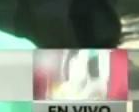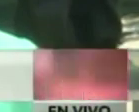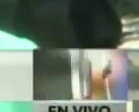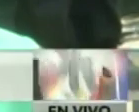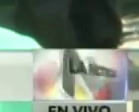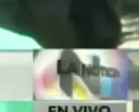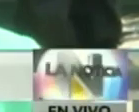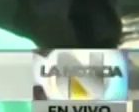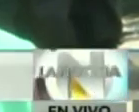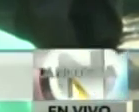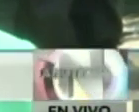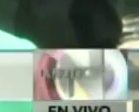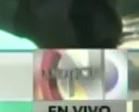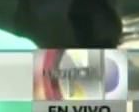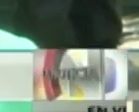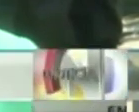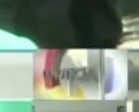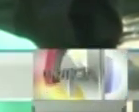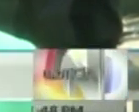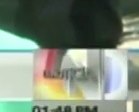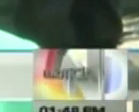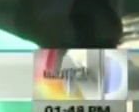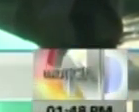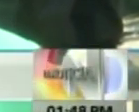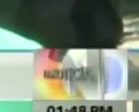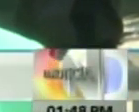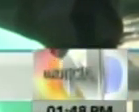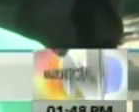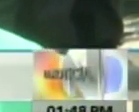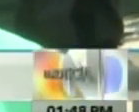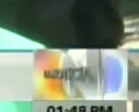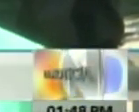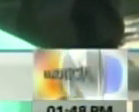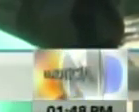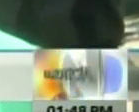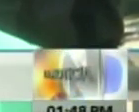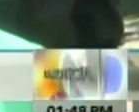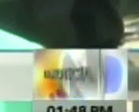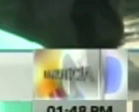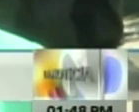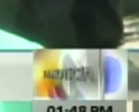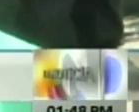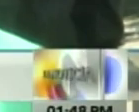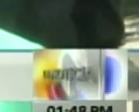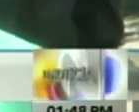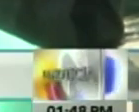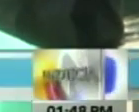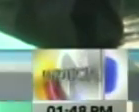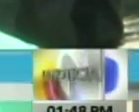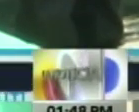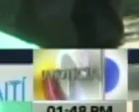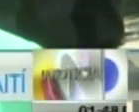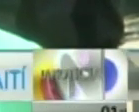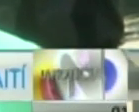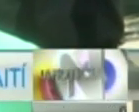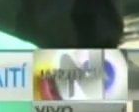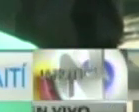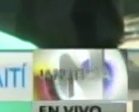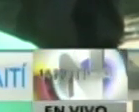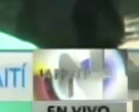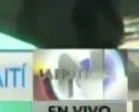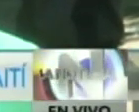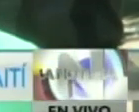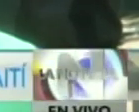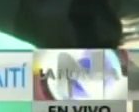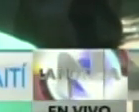solidaridad con Haití tras el paso del huracán Matthew. A esta hora se envía la tercera avanzada con alrededor de 700 toneladas para